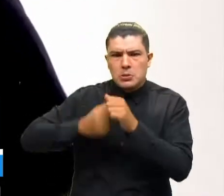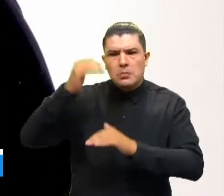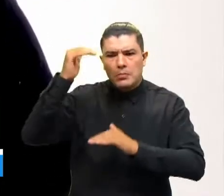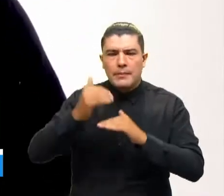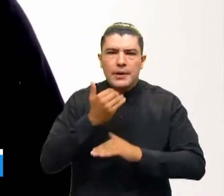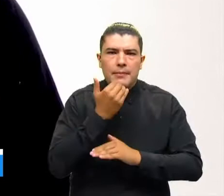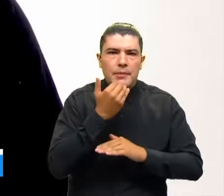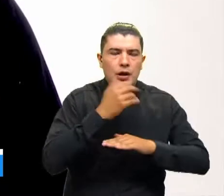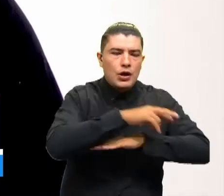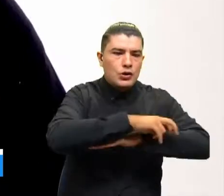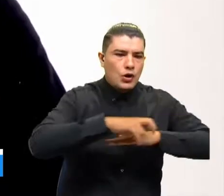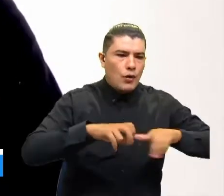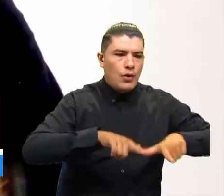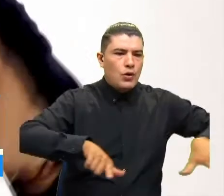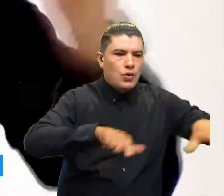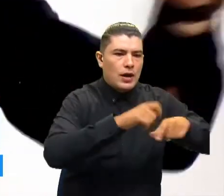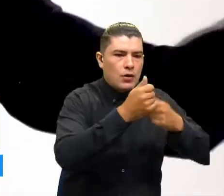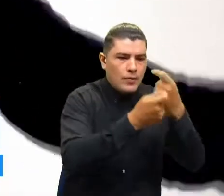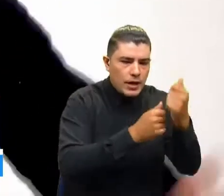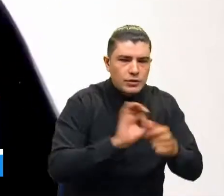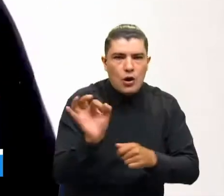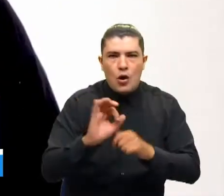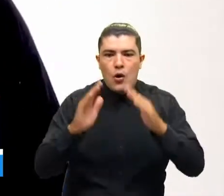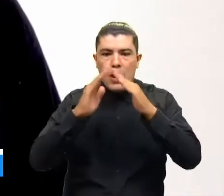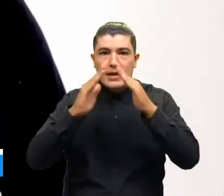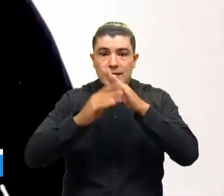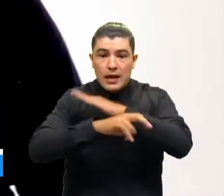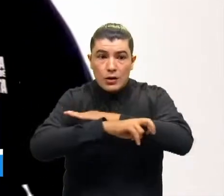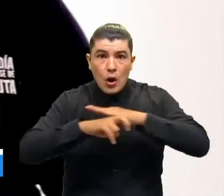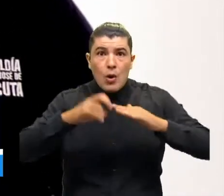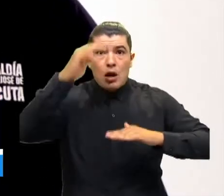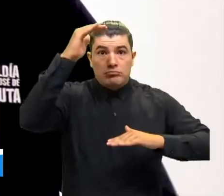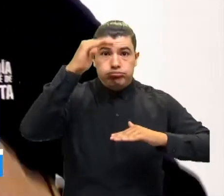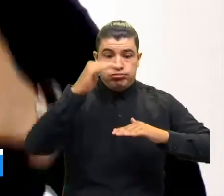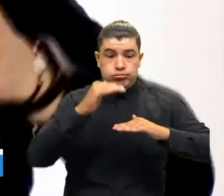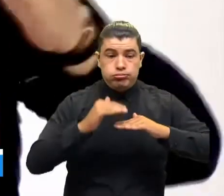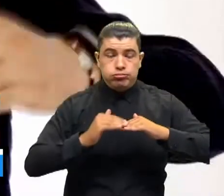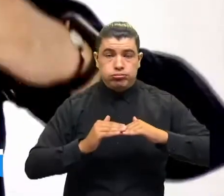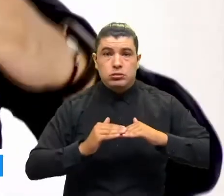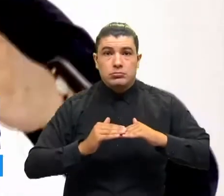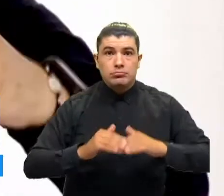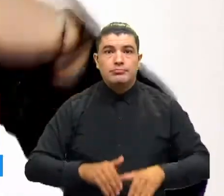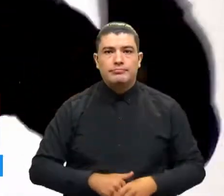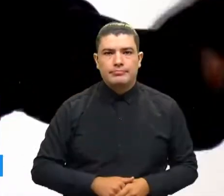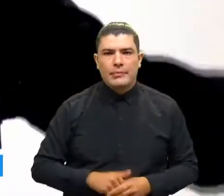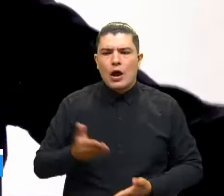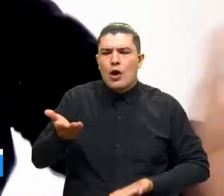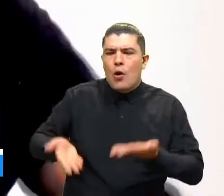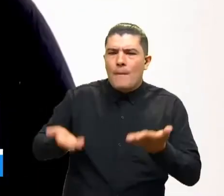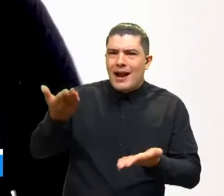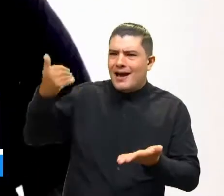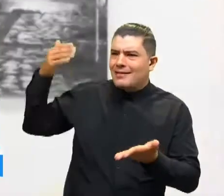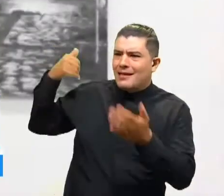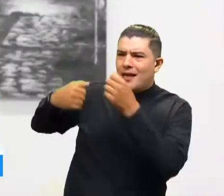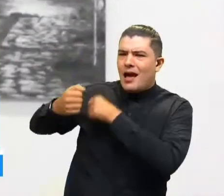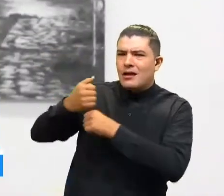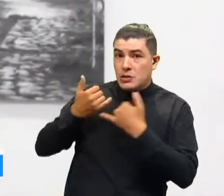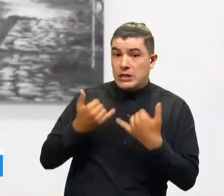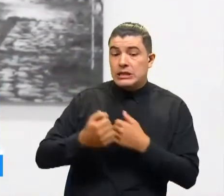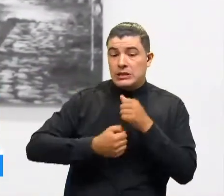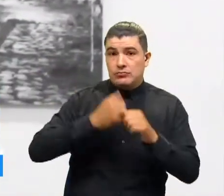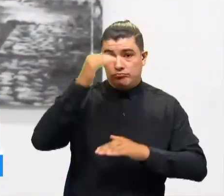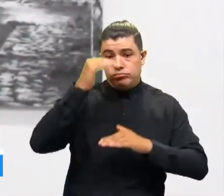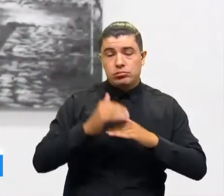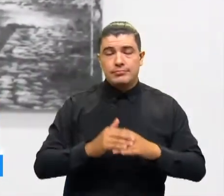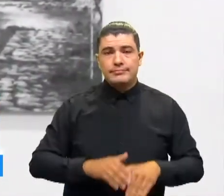como el hurto a comercio y hurto a residencias, que tienen una disminución a la baja con respecto a los años anteriores. Además